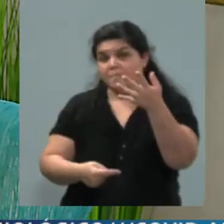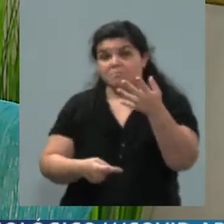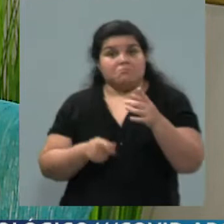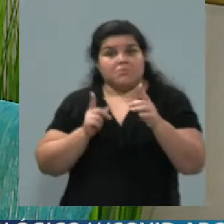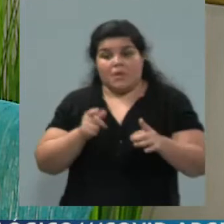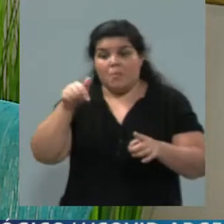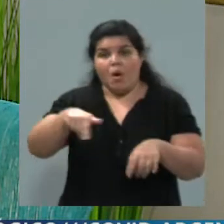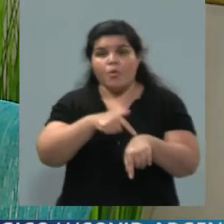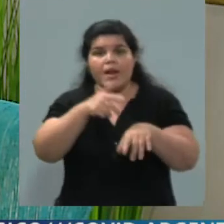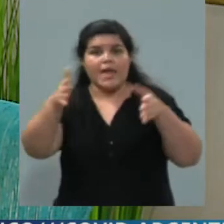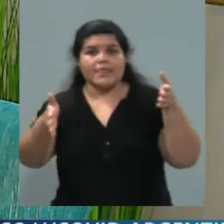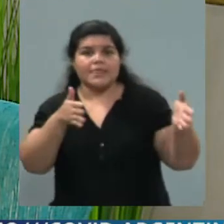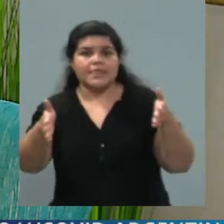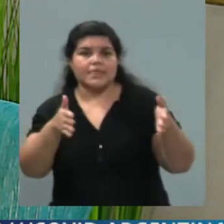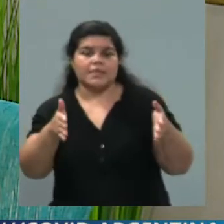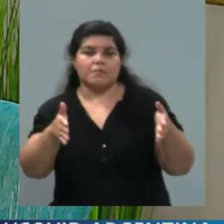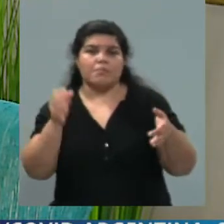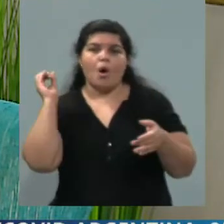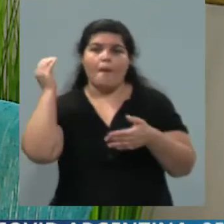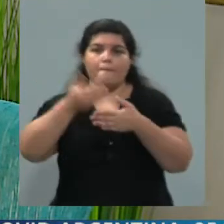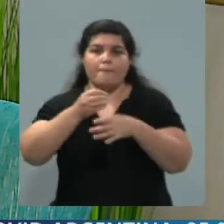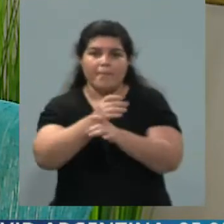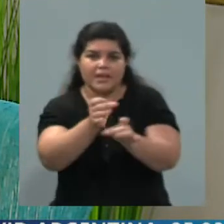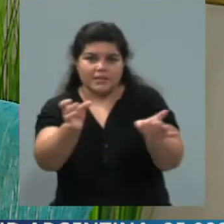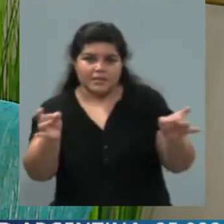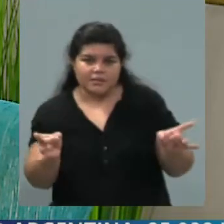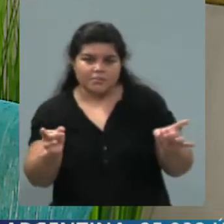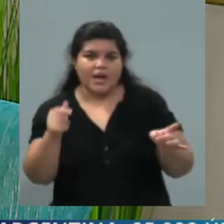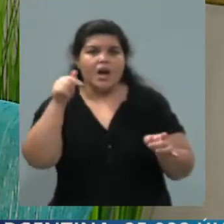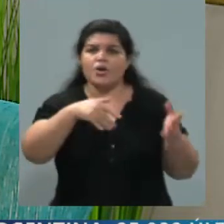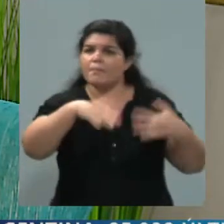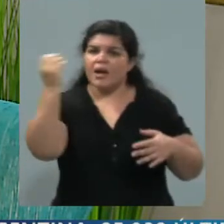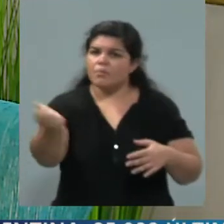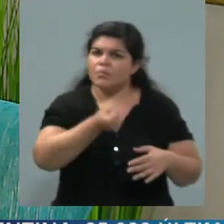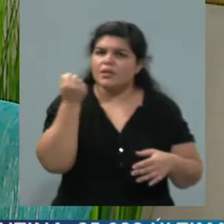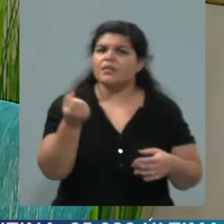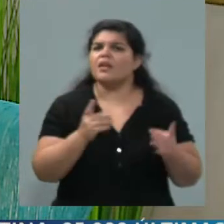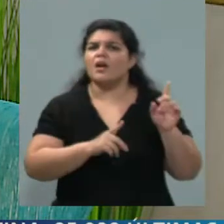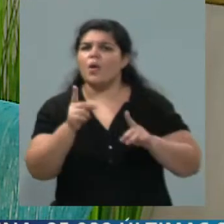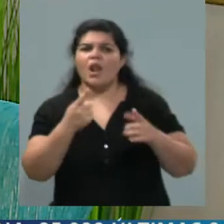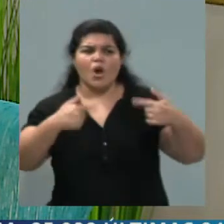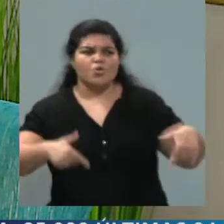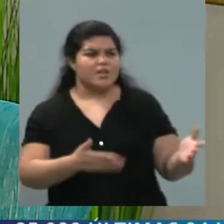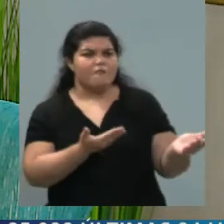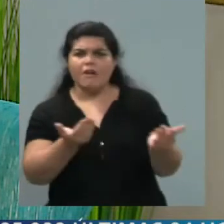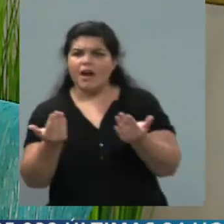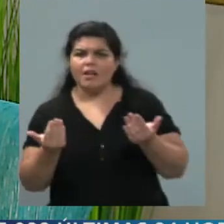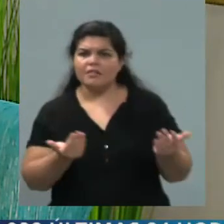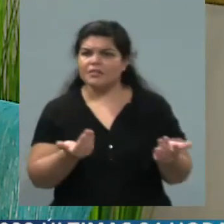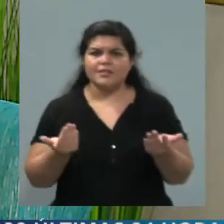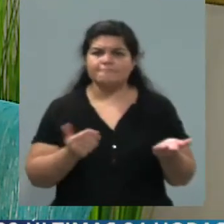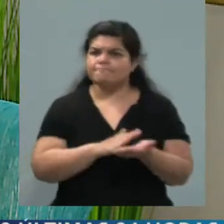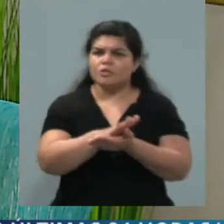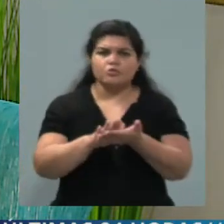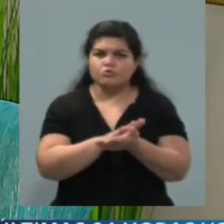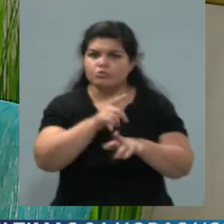es lo que está sucediendo con lo que queda a mitad de camino, ¿no? Esas cosas sin resolver para el